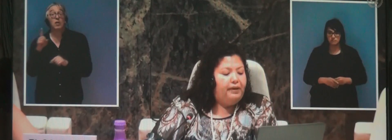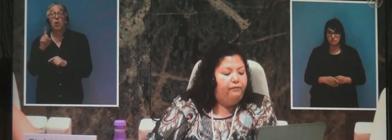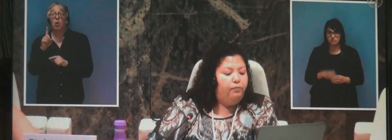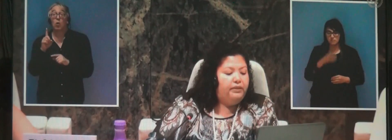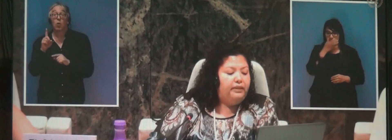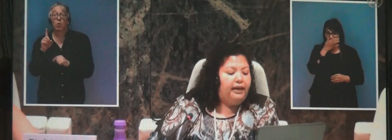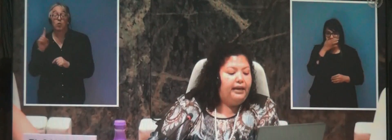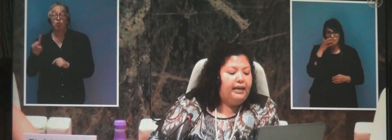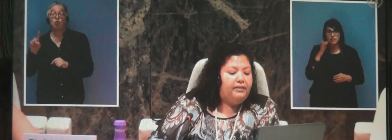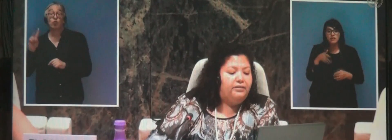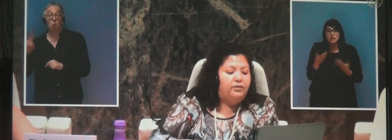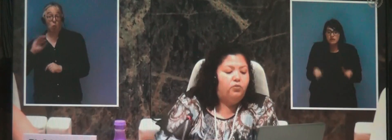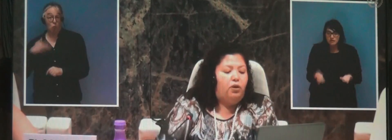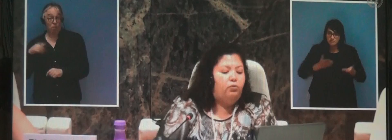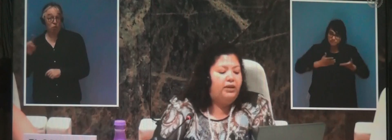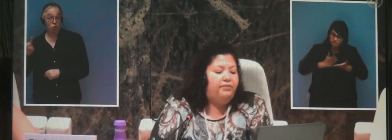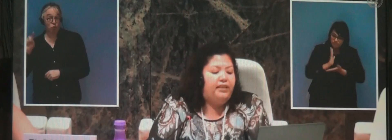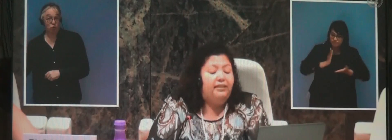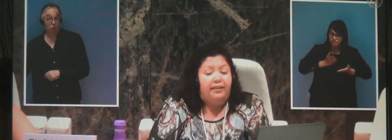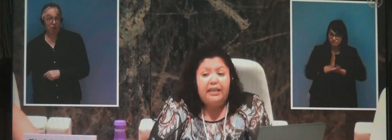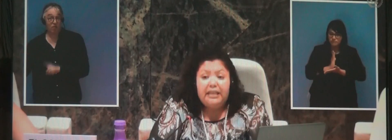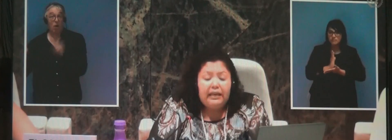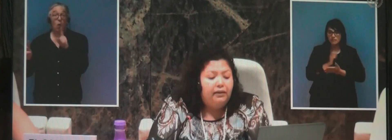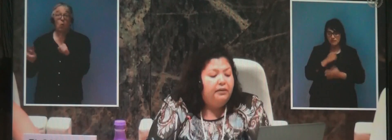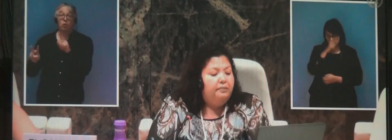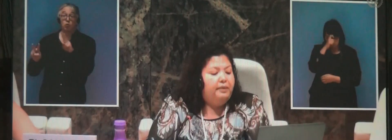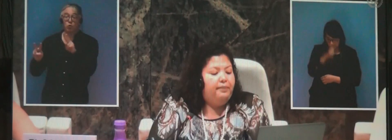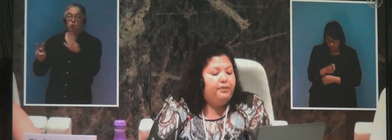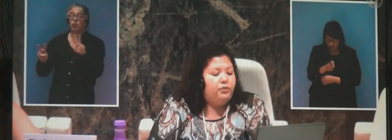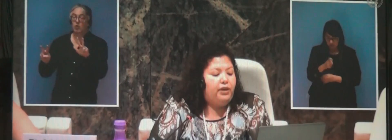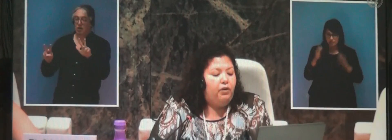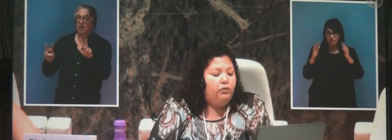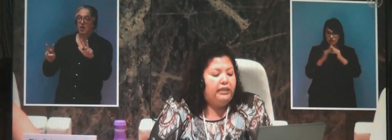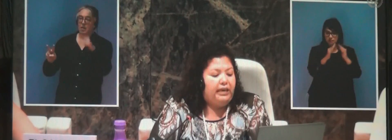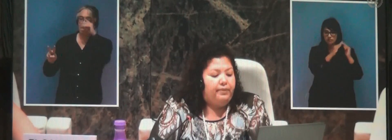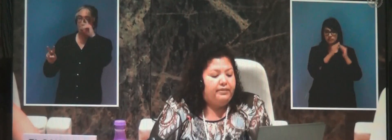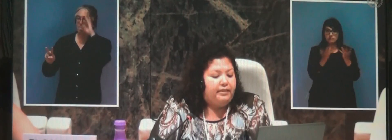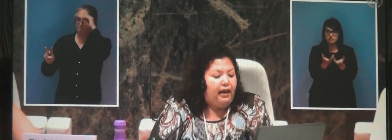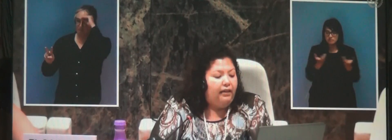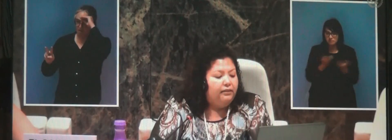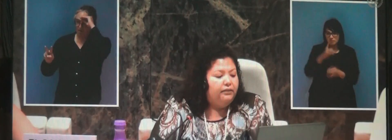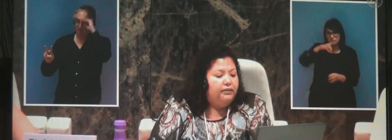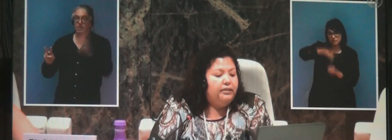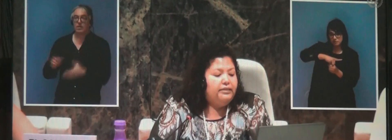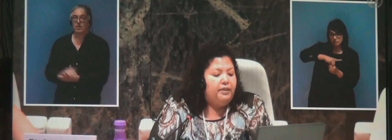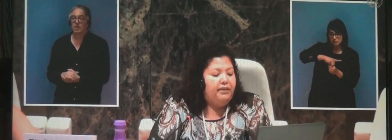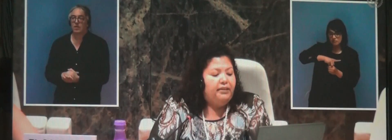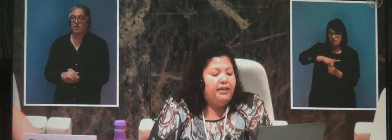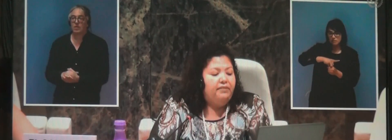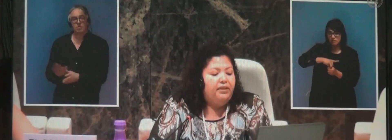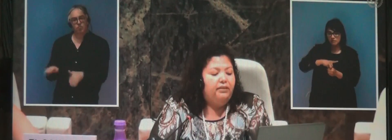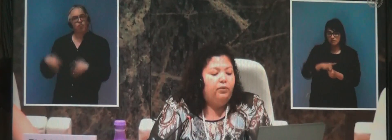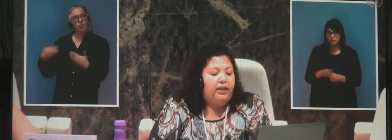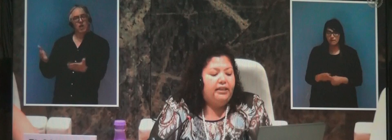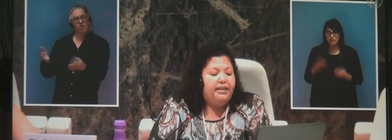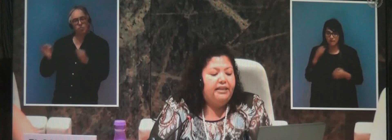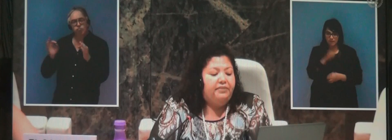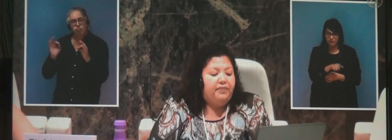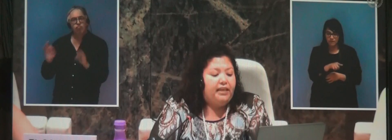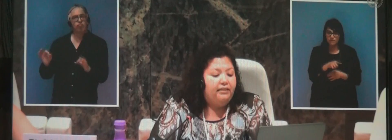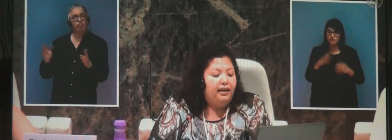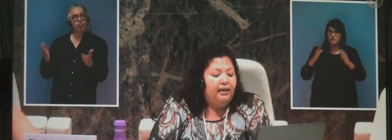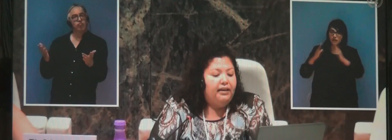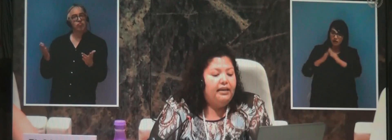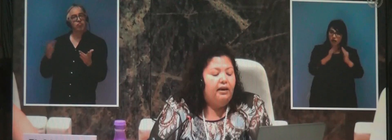Esto para fomentar el acceso a una vivienda digna para personas con discapacidad. Se mantiene abierta una línea